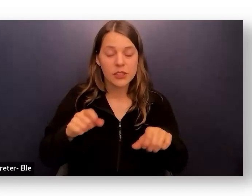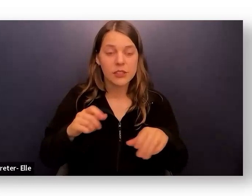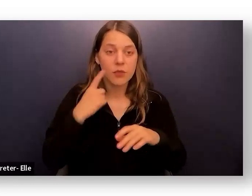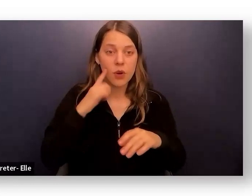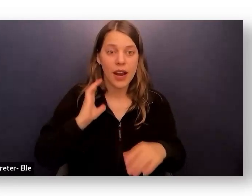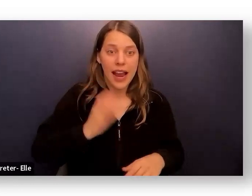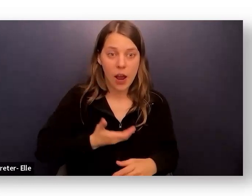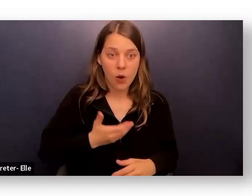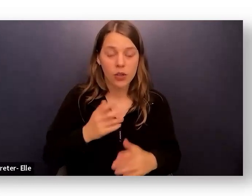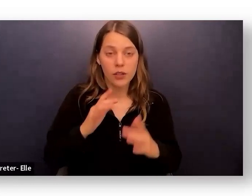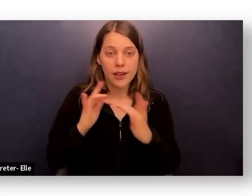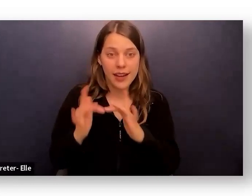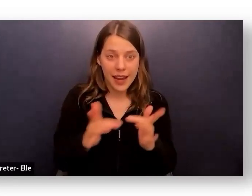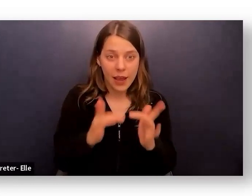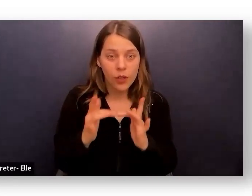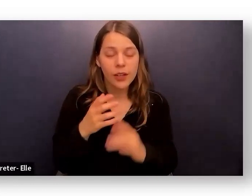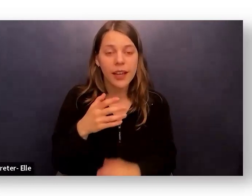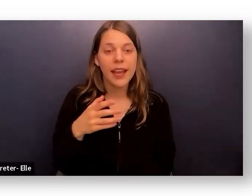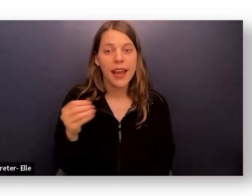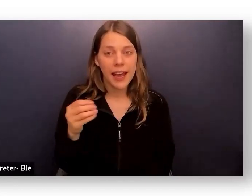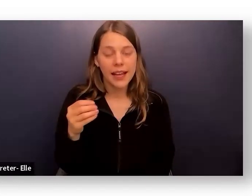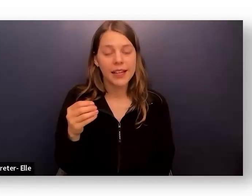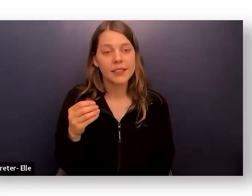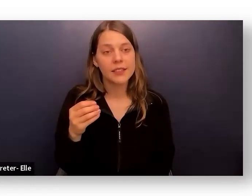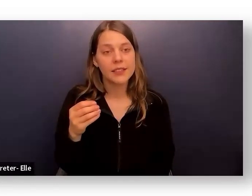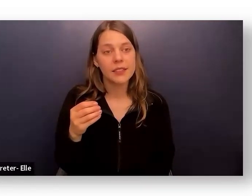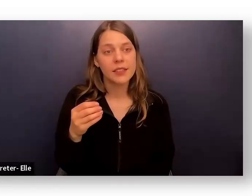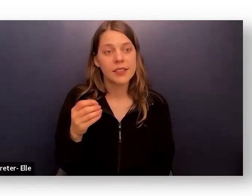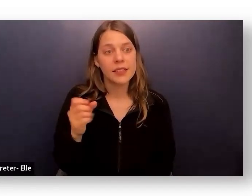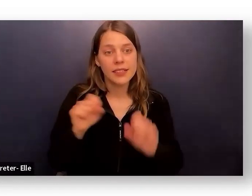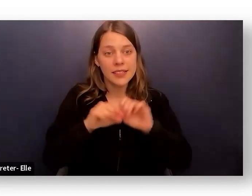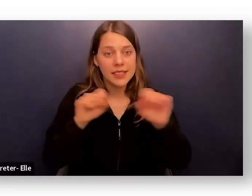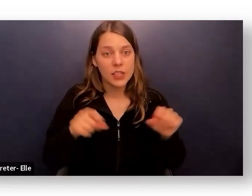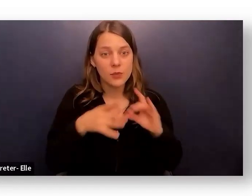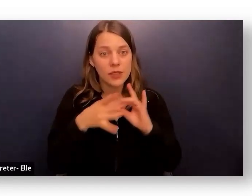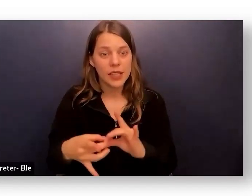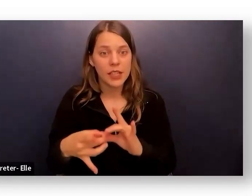Y también tenemos nuestras propias en nuestra red.